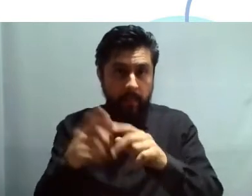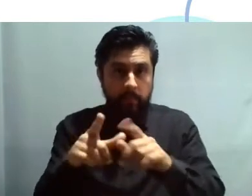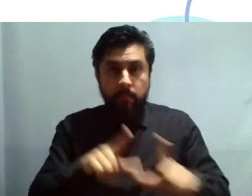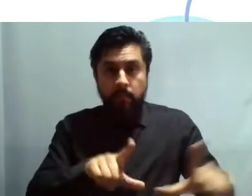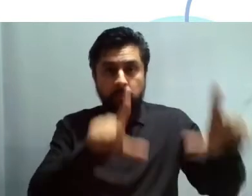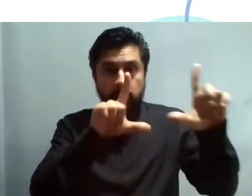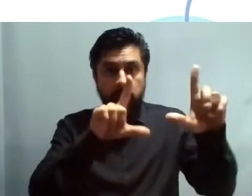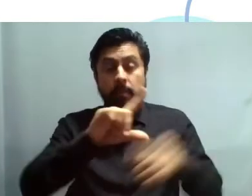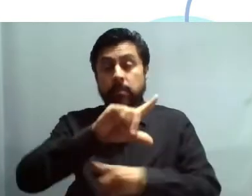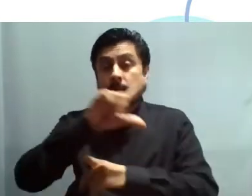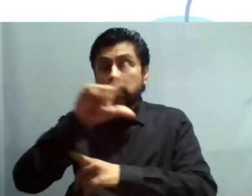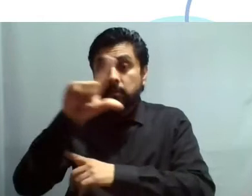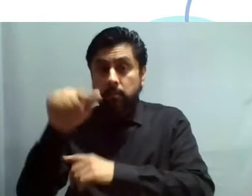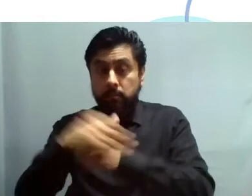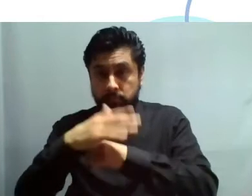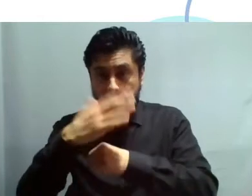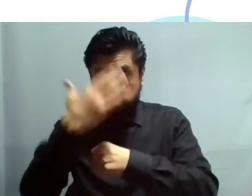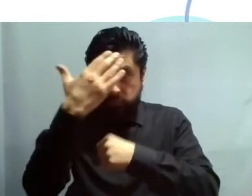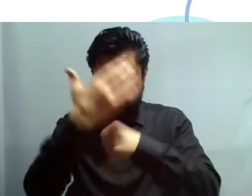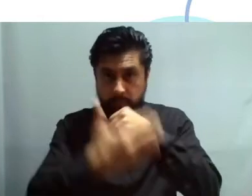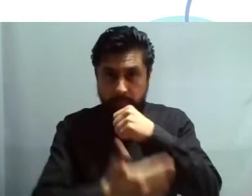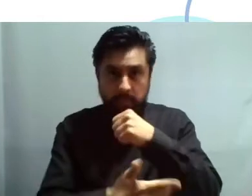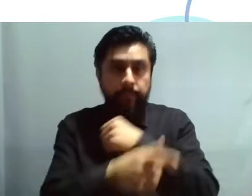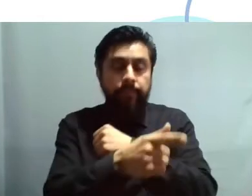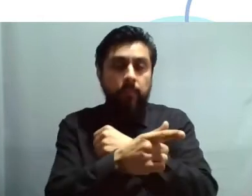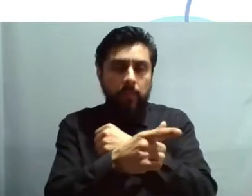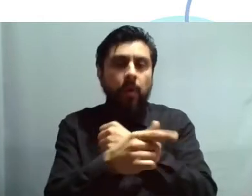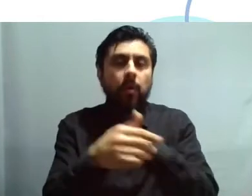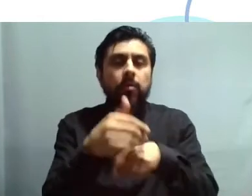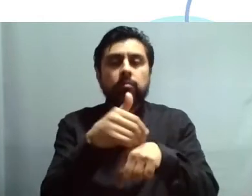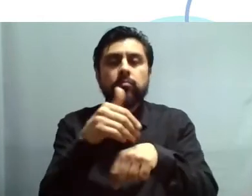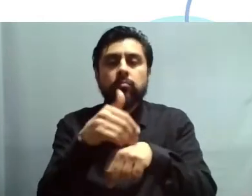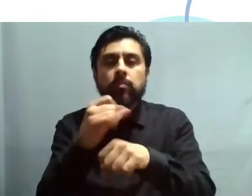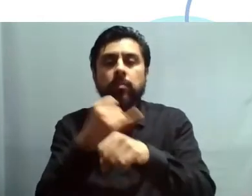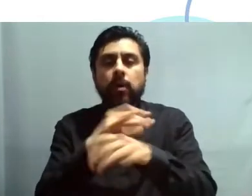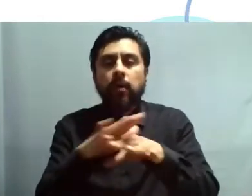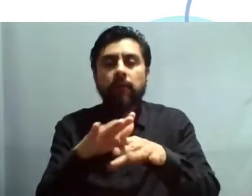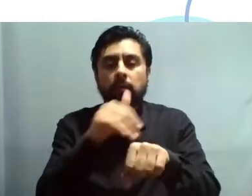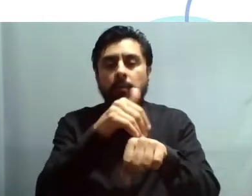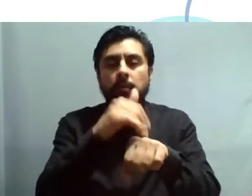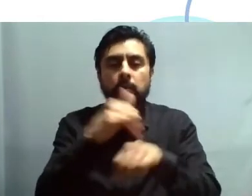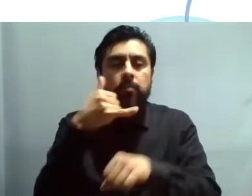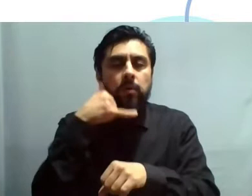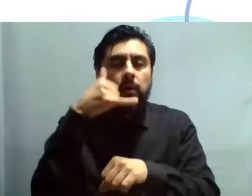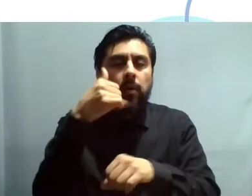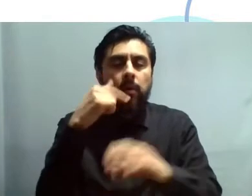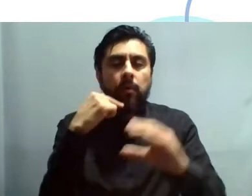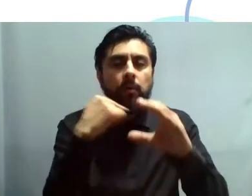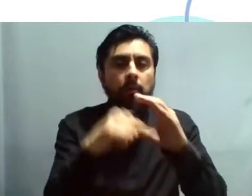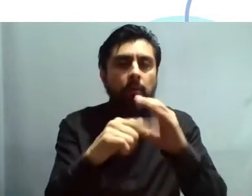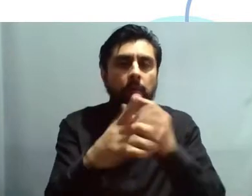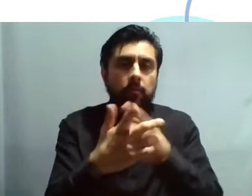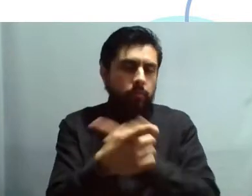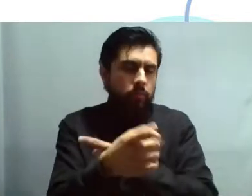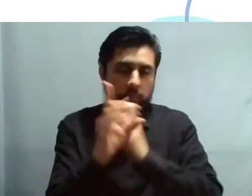final de la misma vienen datos de contacto, es decir, mi teléfono, el correo electrónico, cualquier